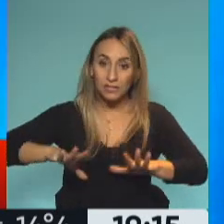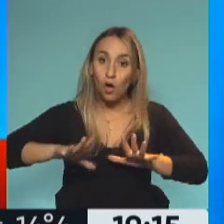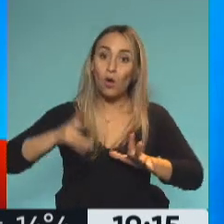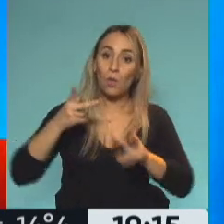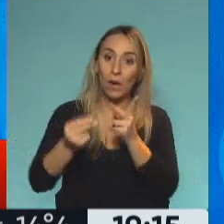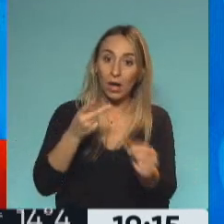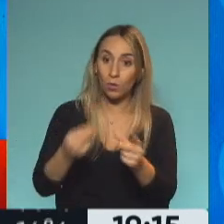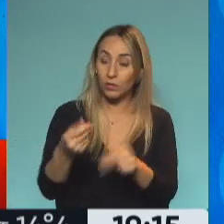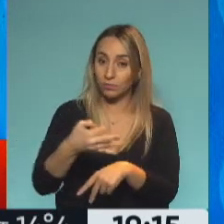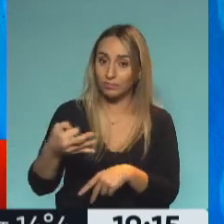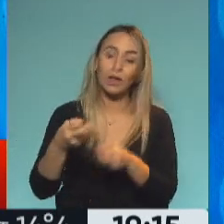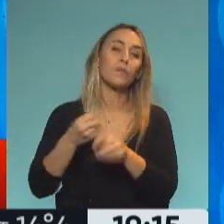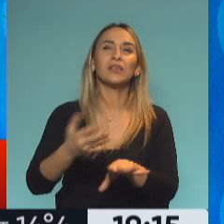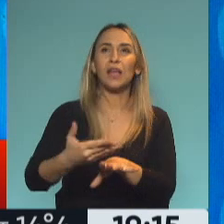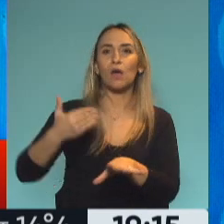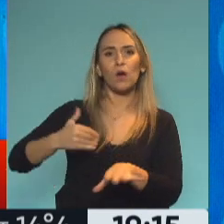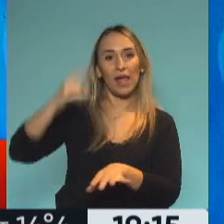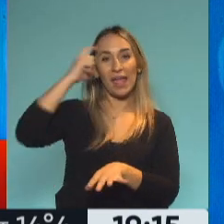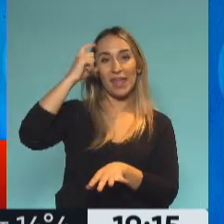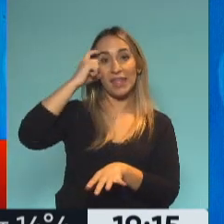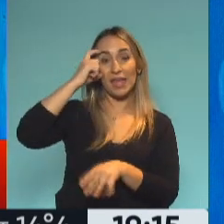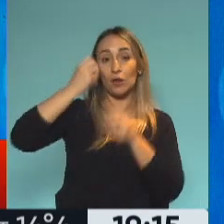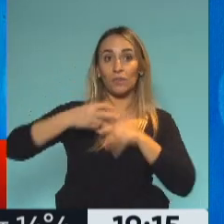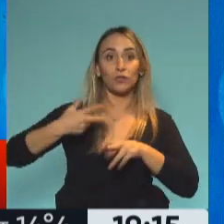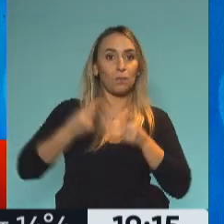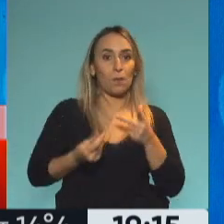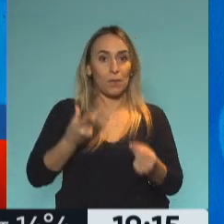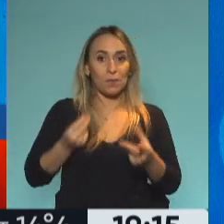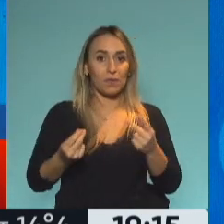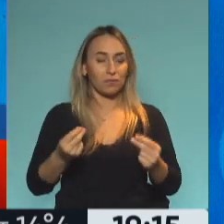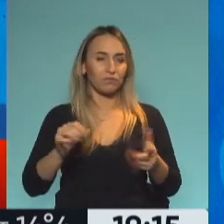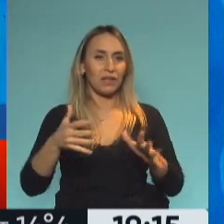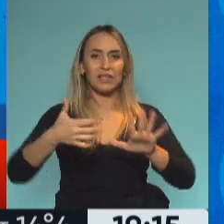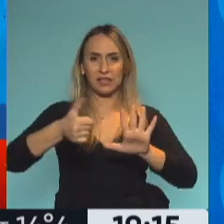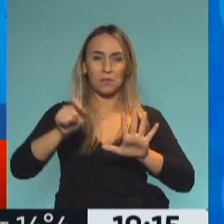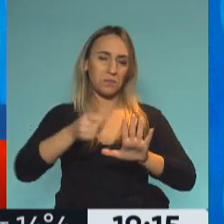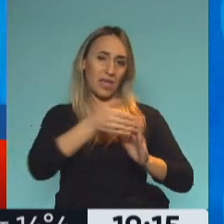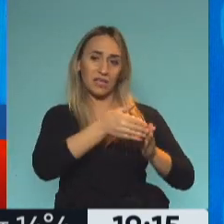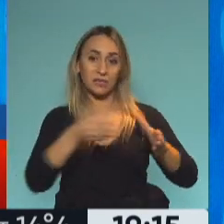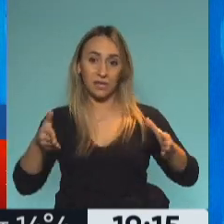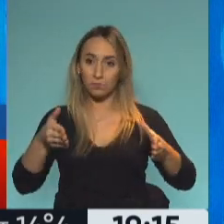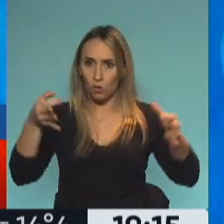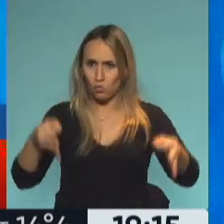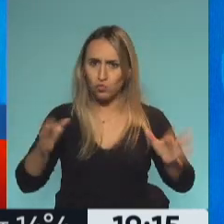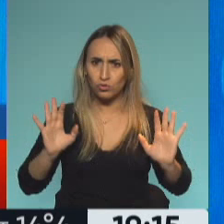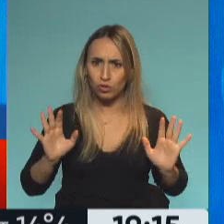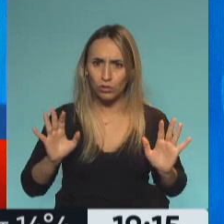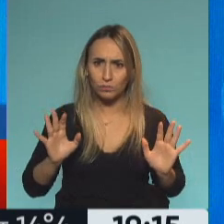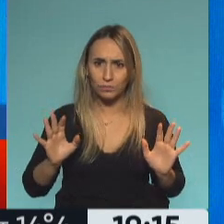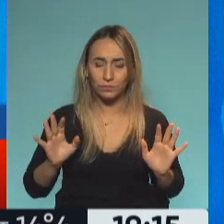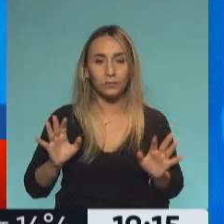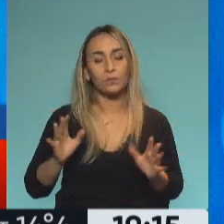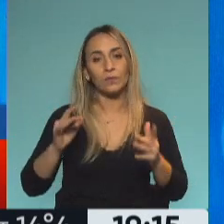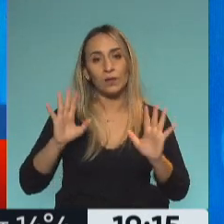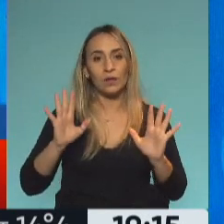las vacunas. Empezamos en enero, así que los primeros días de enero, Sí, así que serían 6 meses. llegando justito a 6 meses. O sea, Corriendo uno el sexto puede mes, dividir